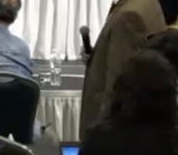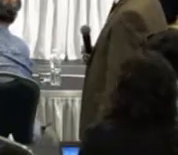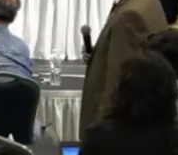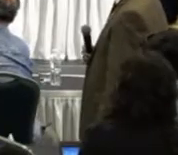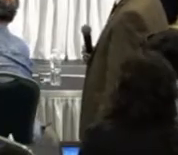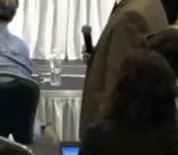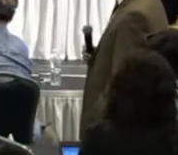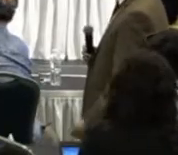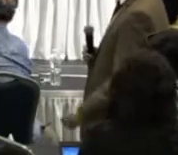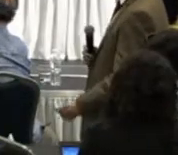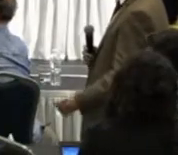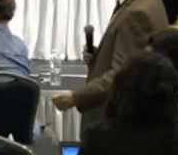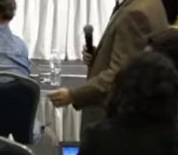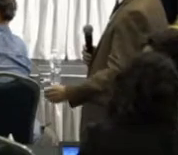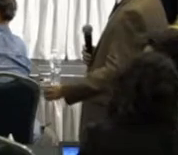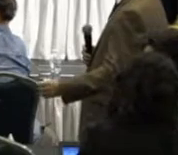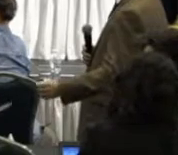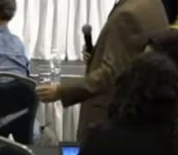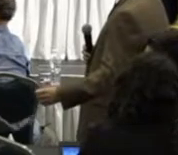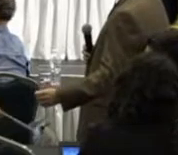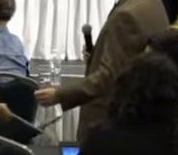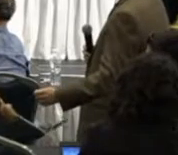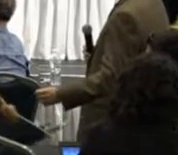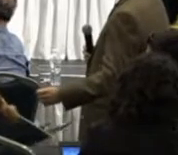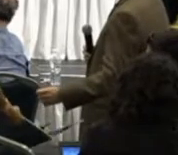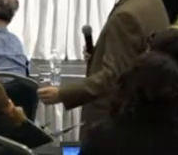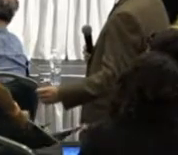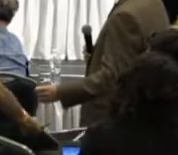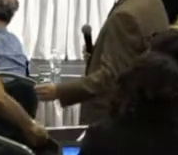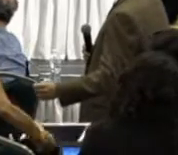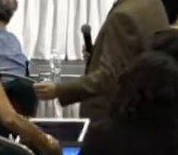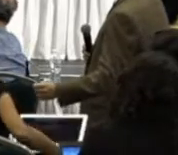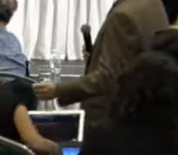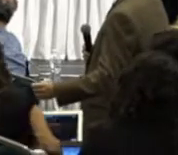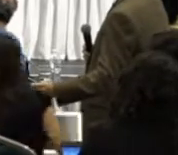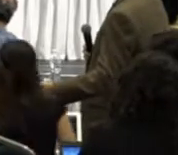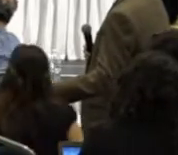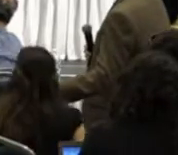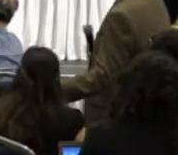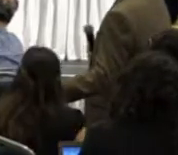y con el favor de Dios cómo podemos